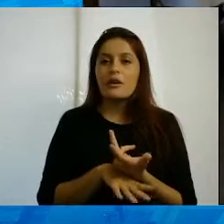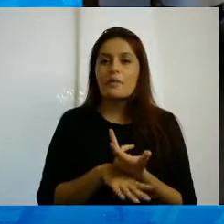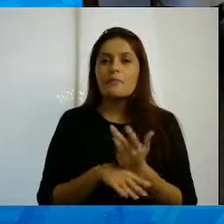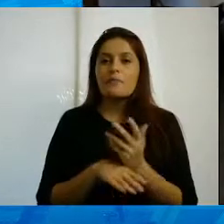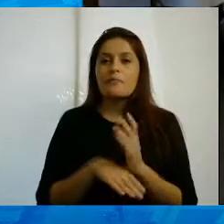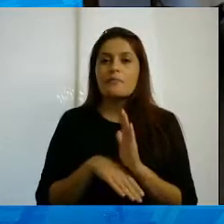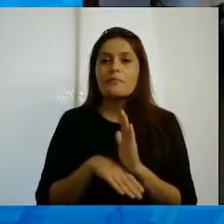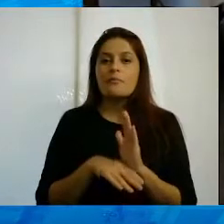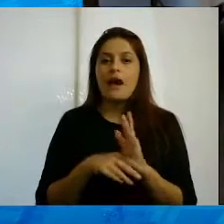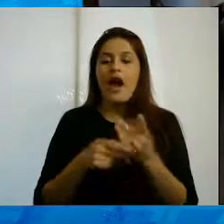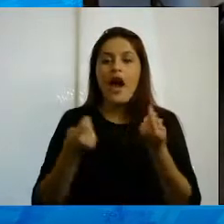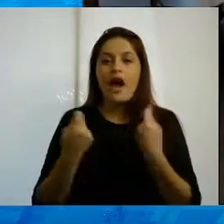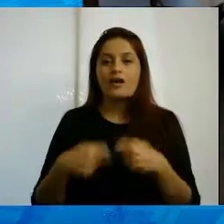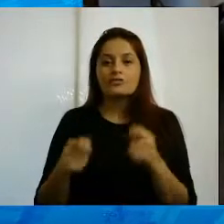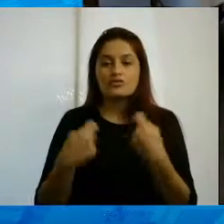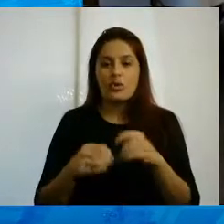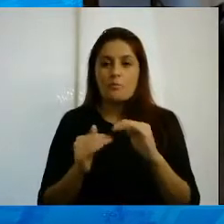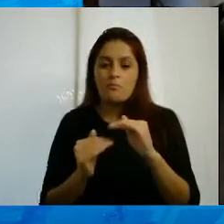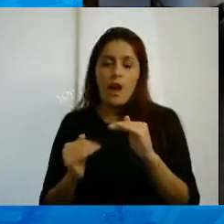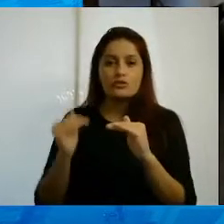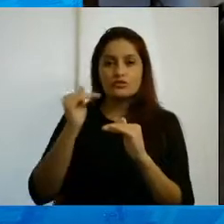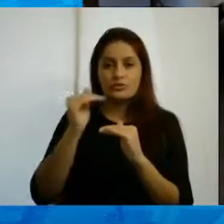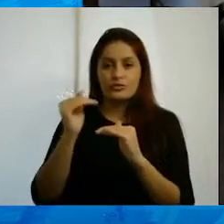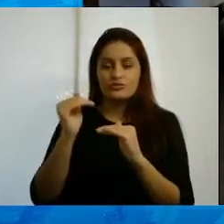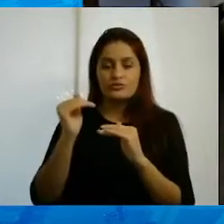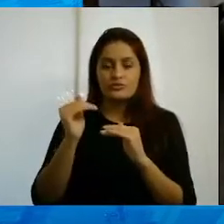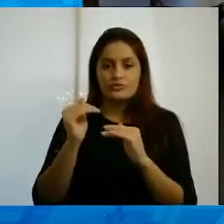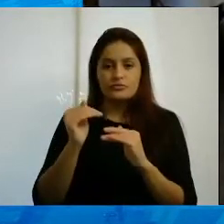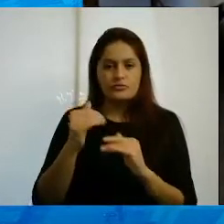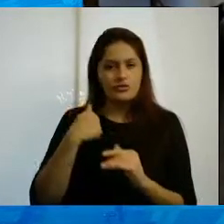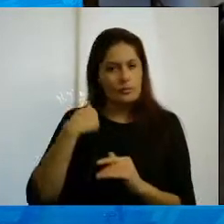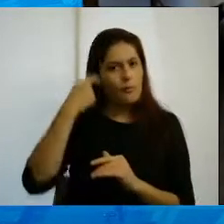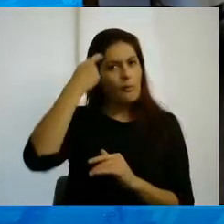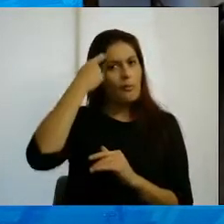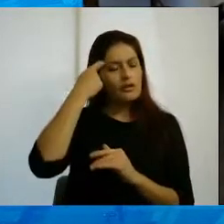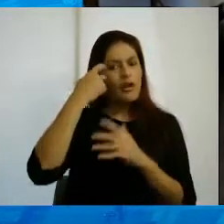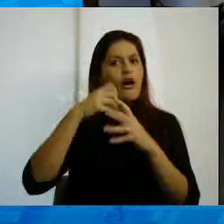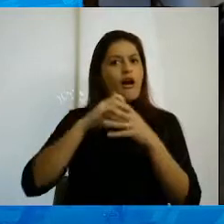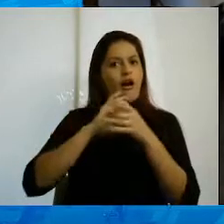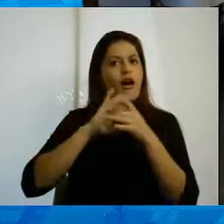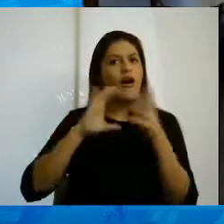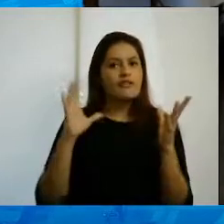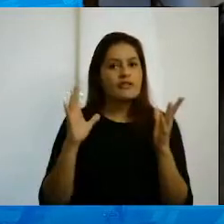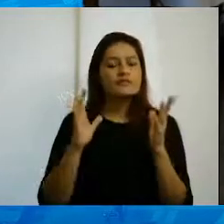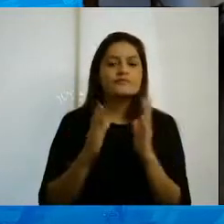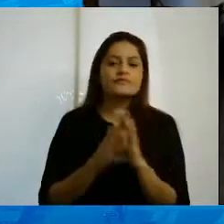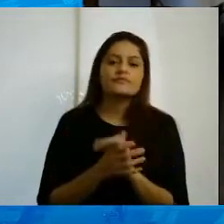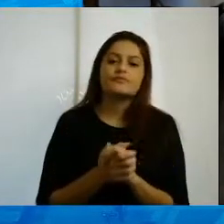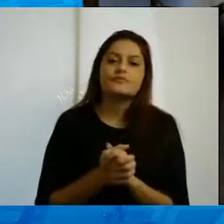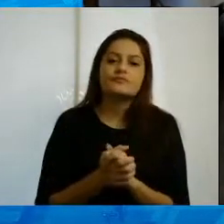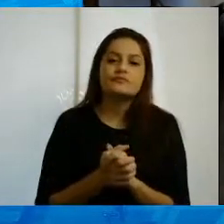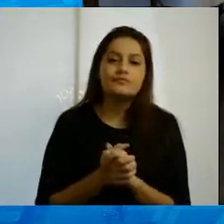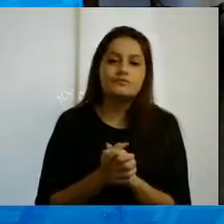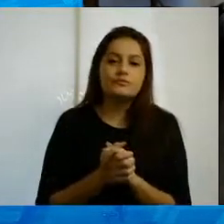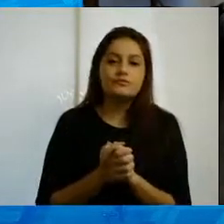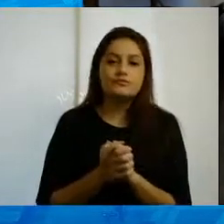del gasto, que nos pareció bastante grave, que lo podemos ver en especial